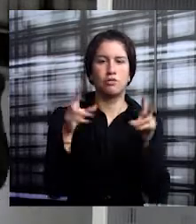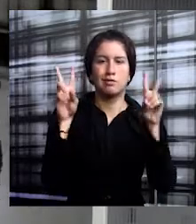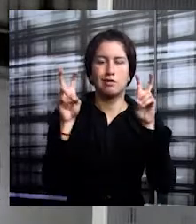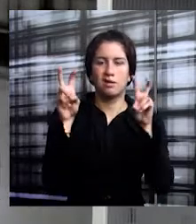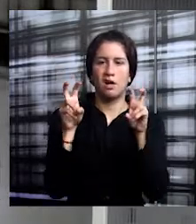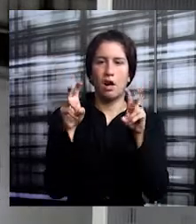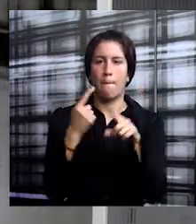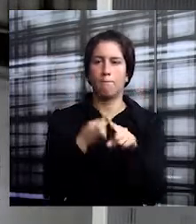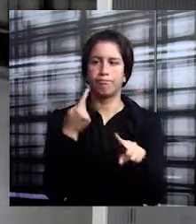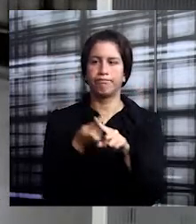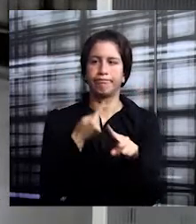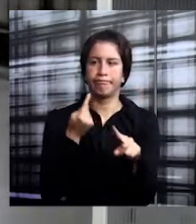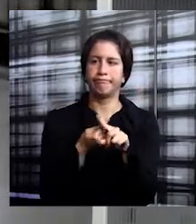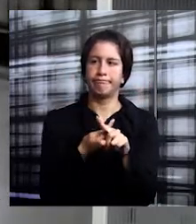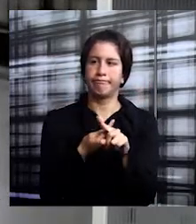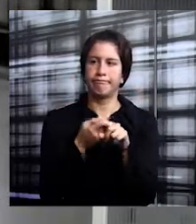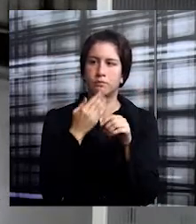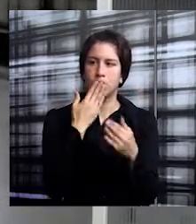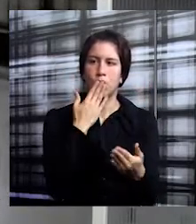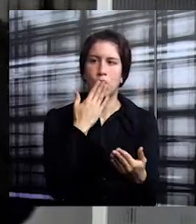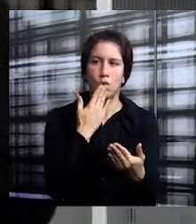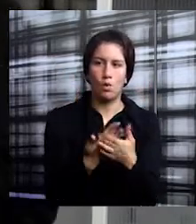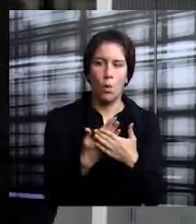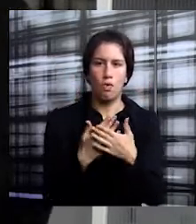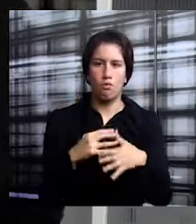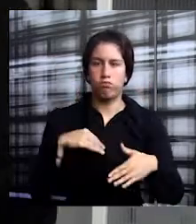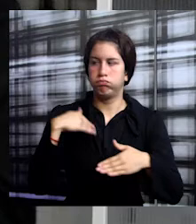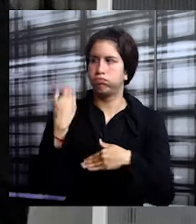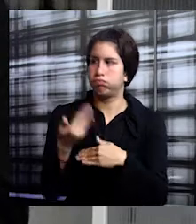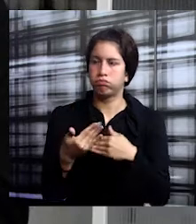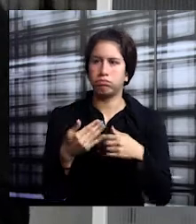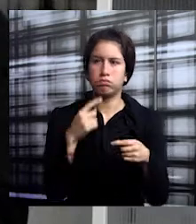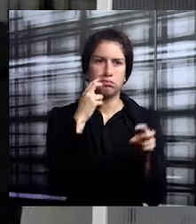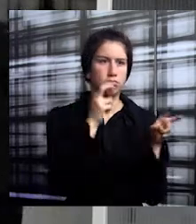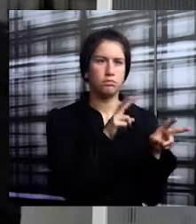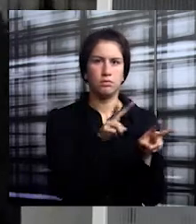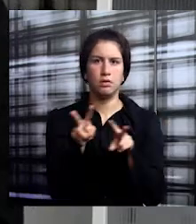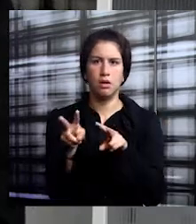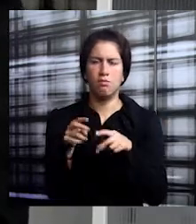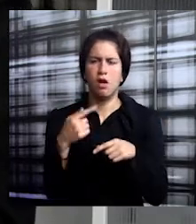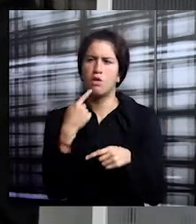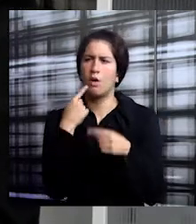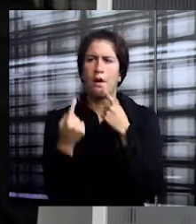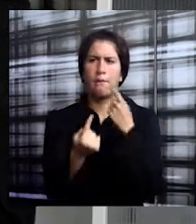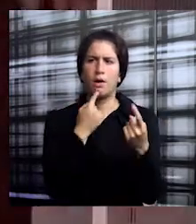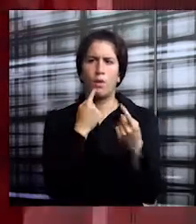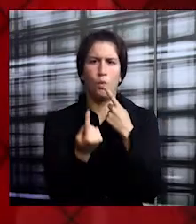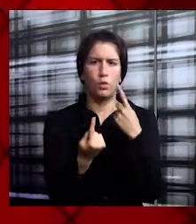calle, ustedes nos preguntan. Y es por eso que lo hemos querido traer a esta entrevista a fondo. Esté muy bien usted y su familia.